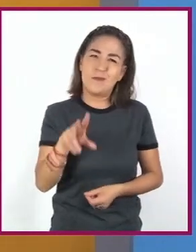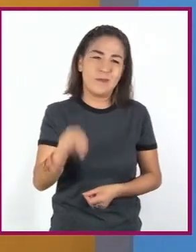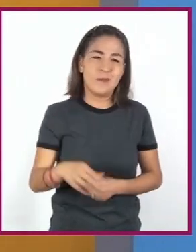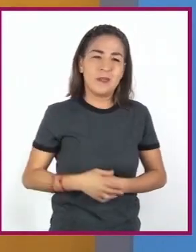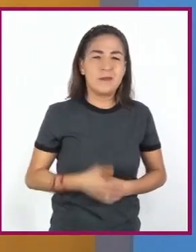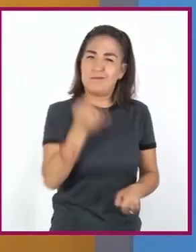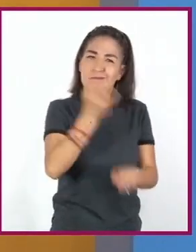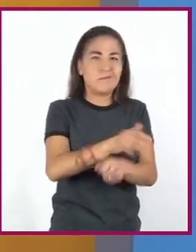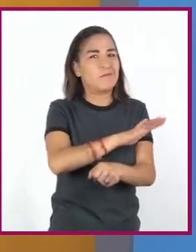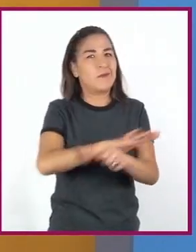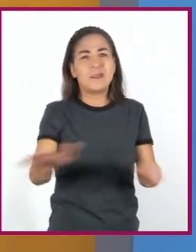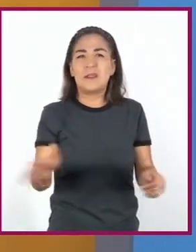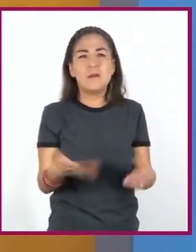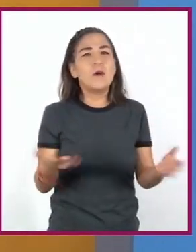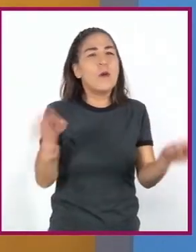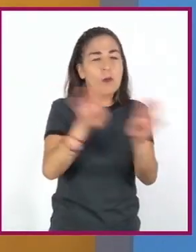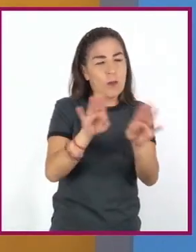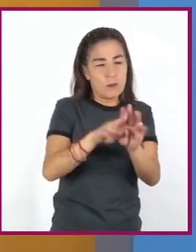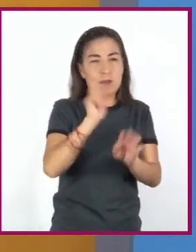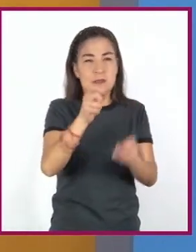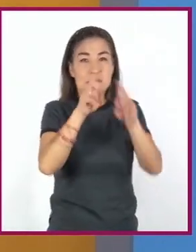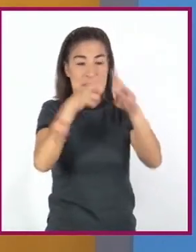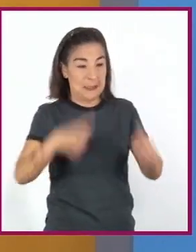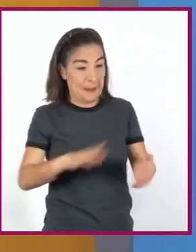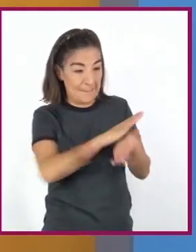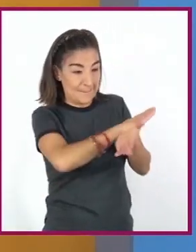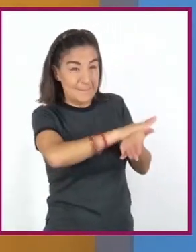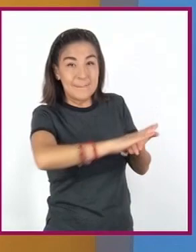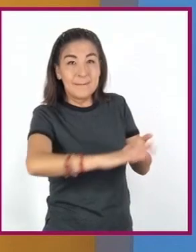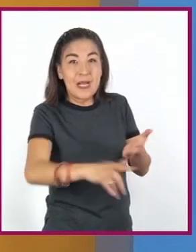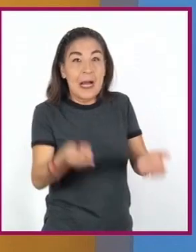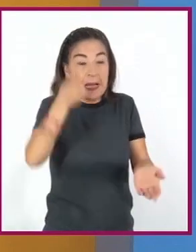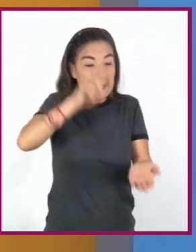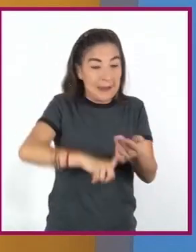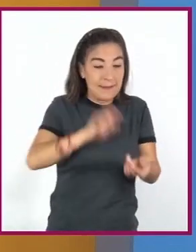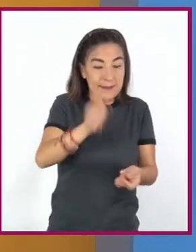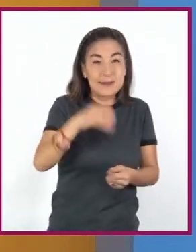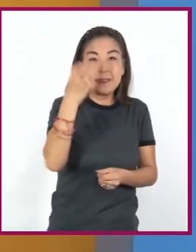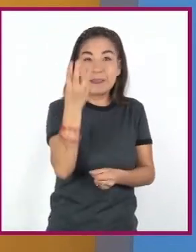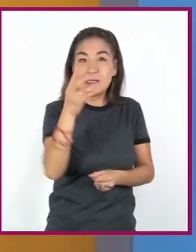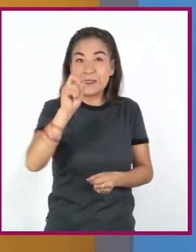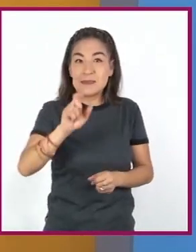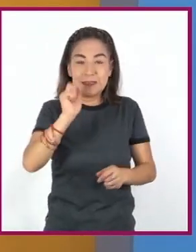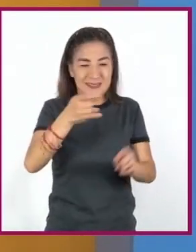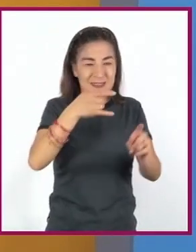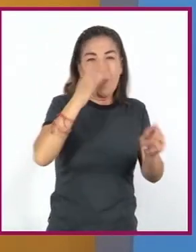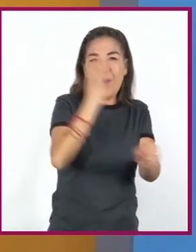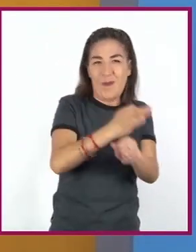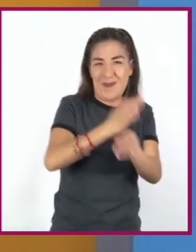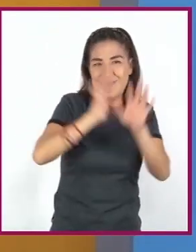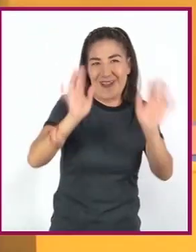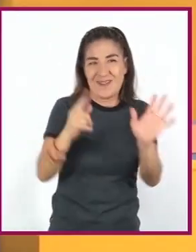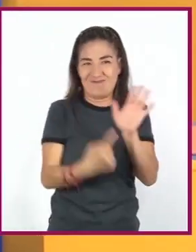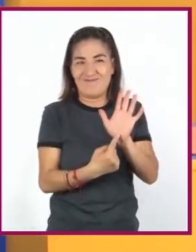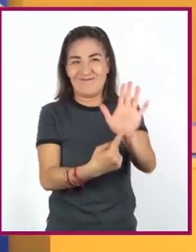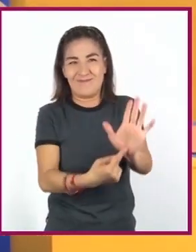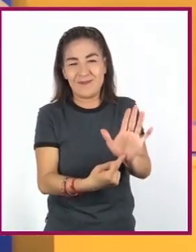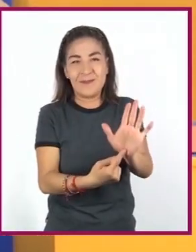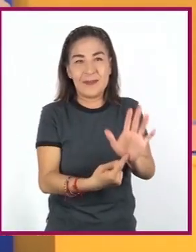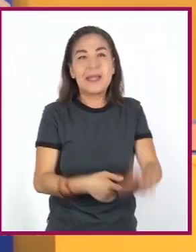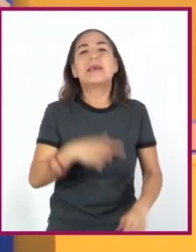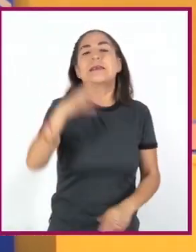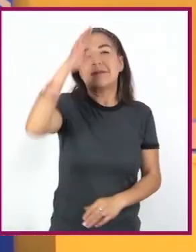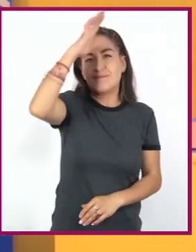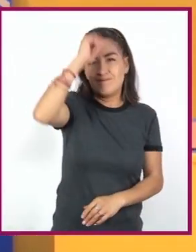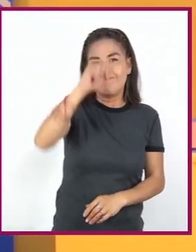No es posible, porque el desarrollo plano es una figura bidimensional como lo hemos identificado. De acuerdo